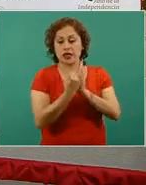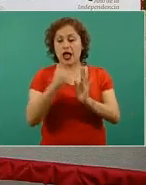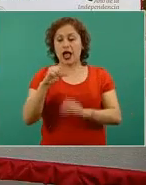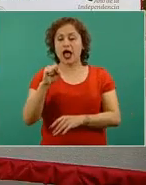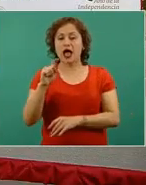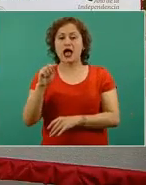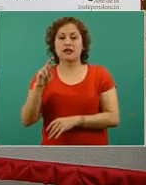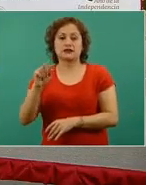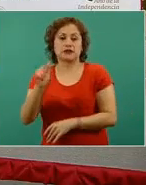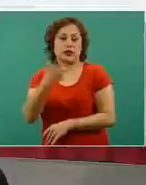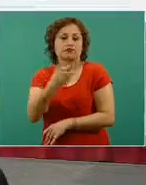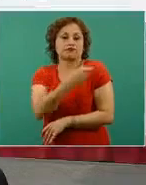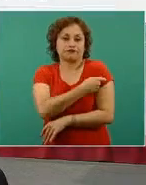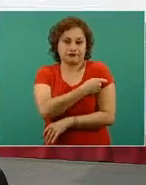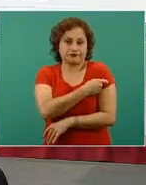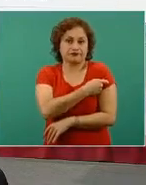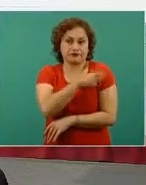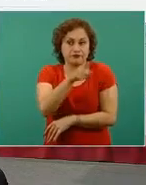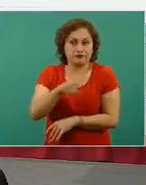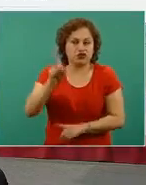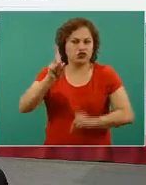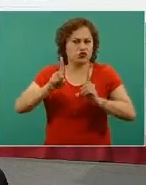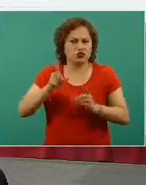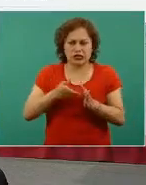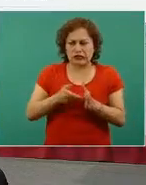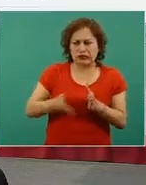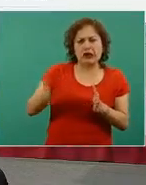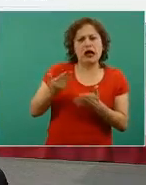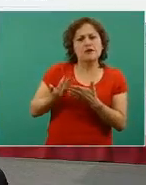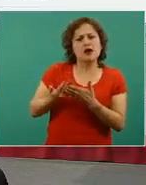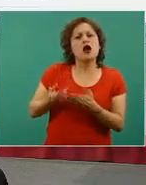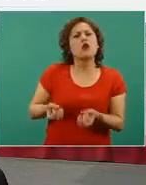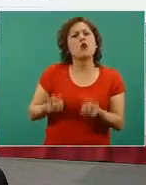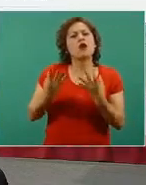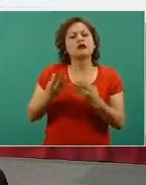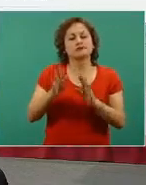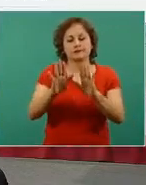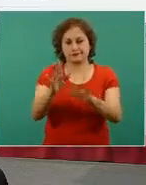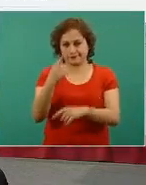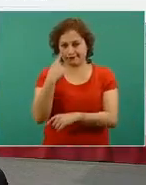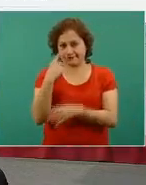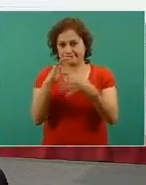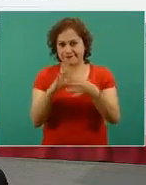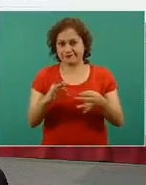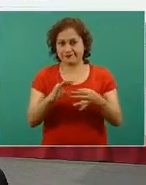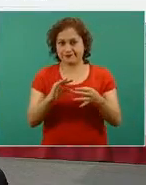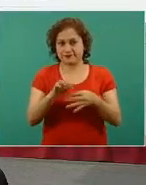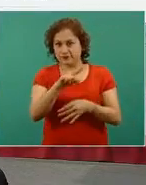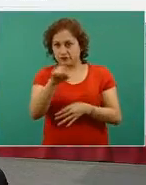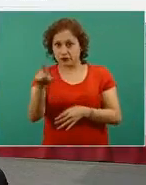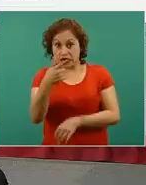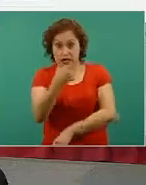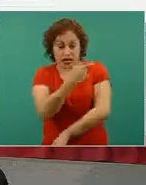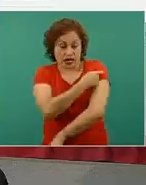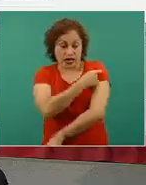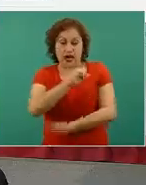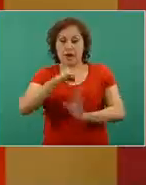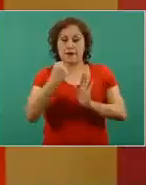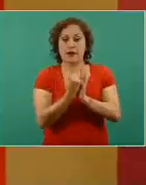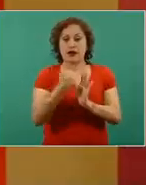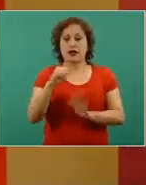dejarlo muy en claro, solo lo aclaramos brevemente anoche. Las personas que recibieron vacuna de AstraZeneca, que